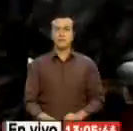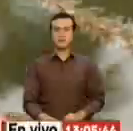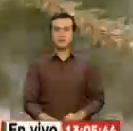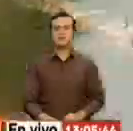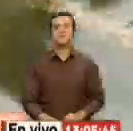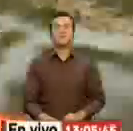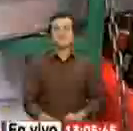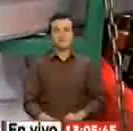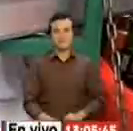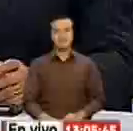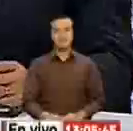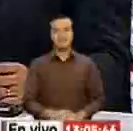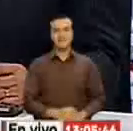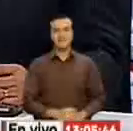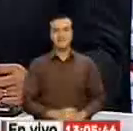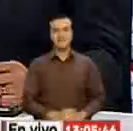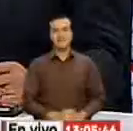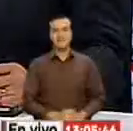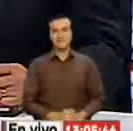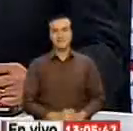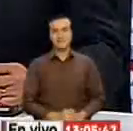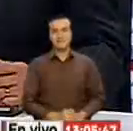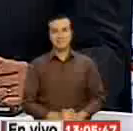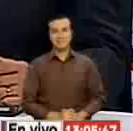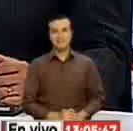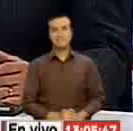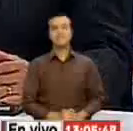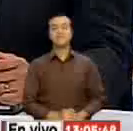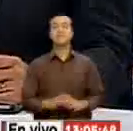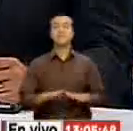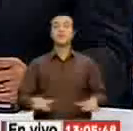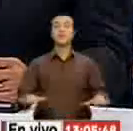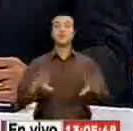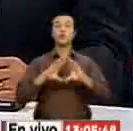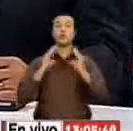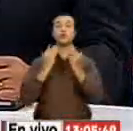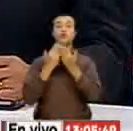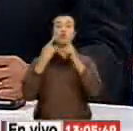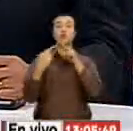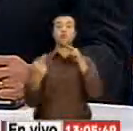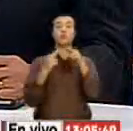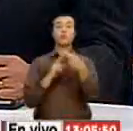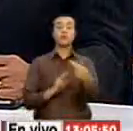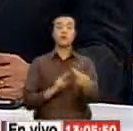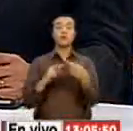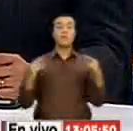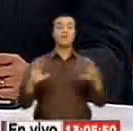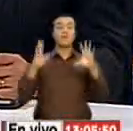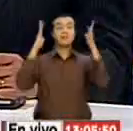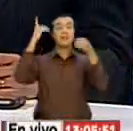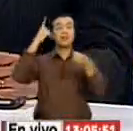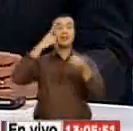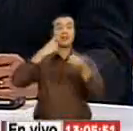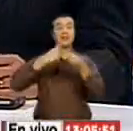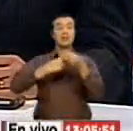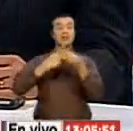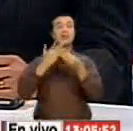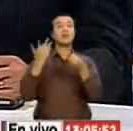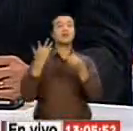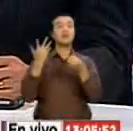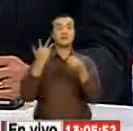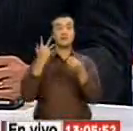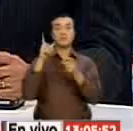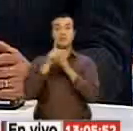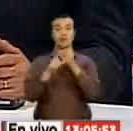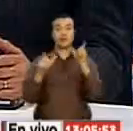Ubel Onofre, Telediario. Y en el Coliseo General Rumiñahui se llevó a cabo el Festival Quitonía en exclusiva para